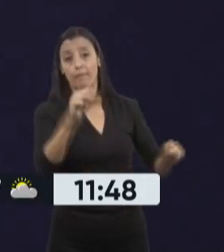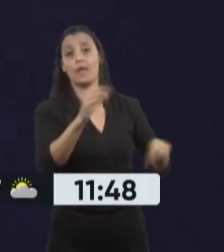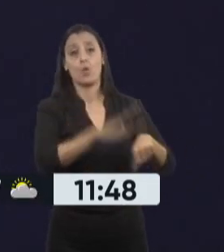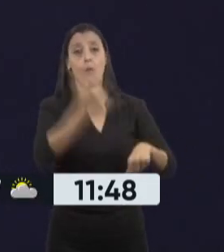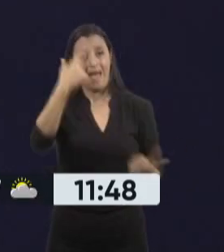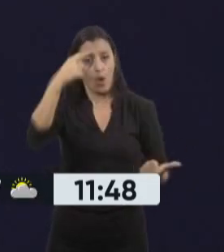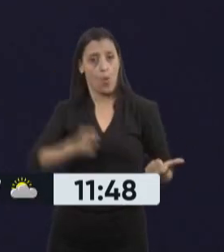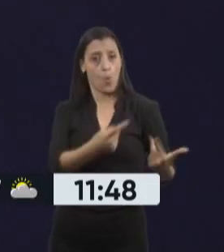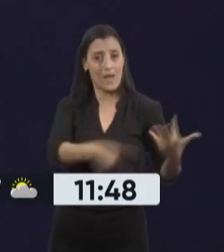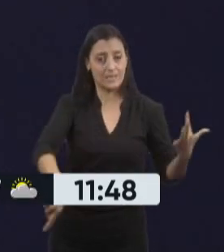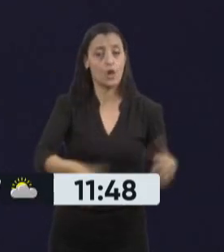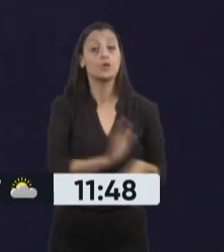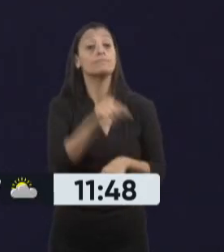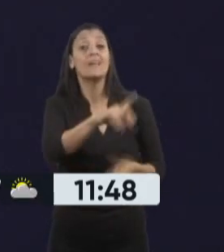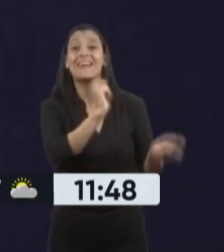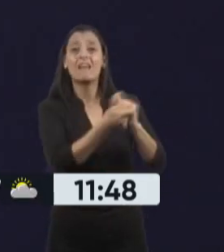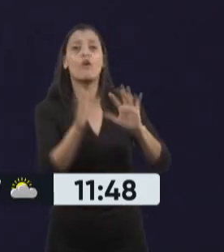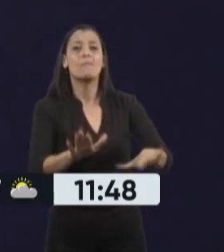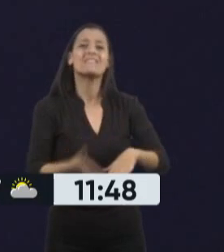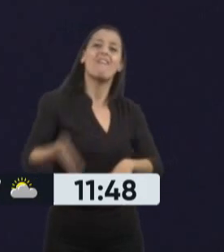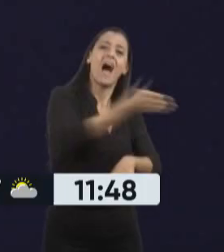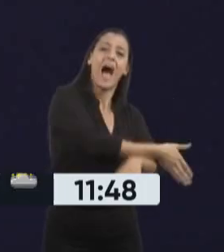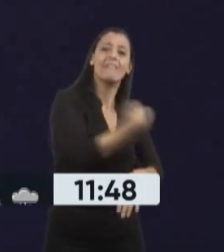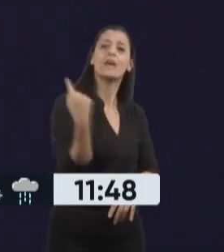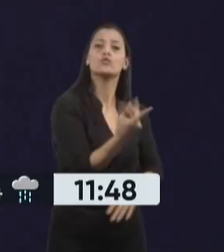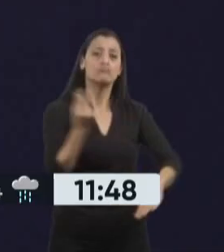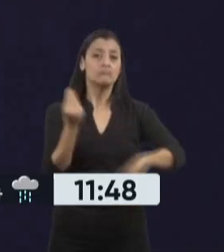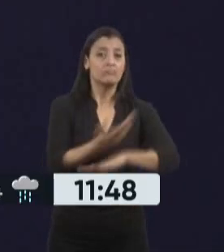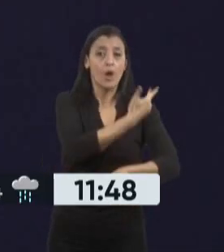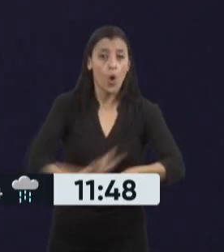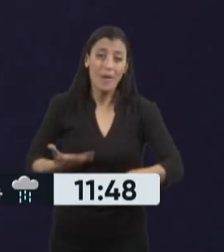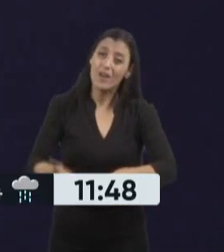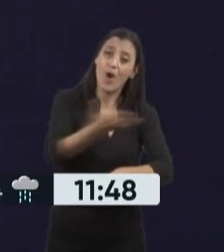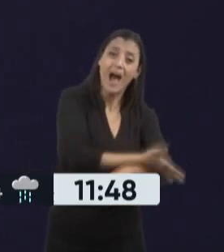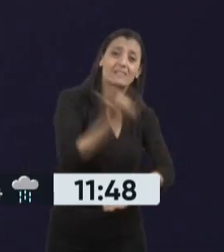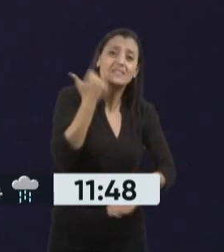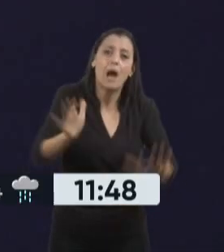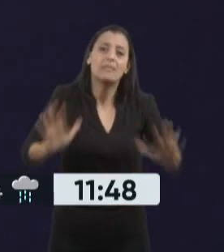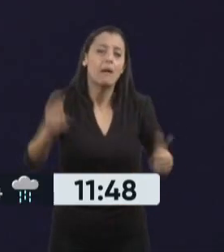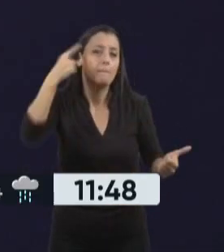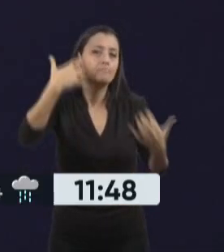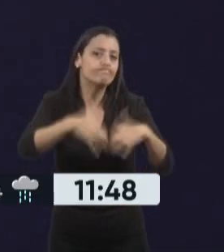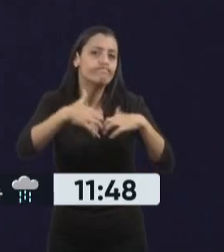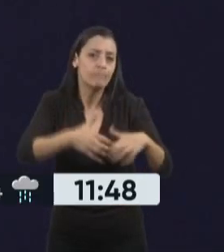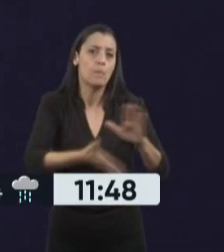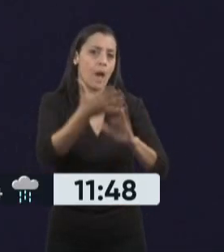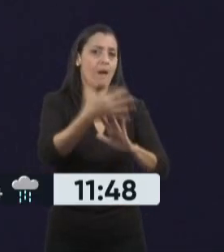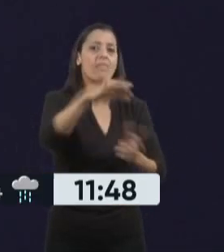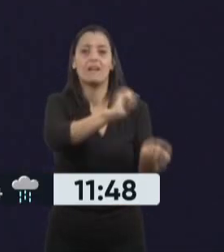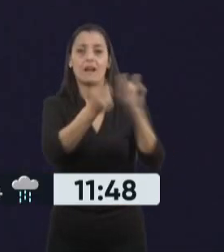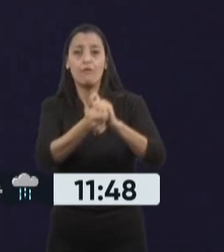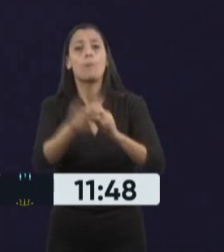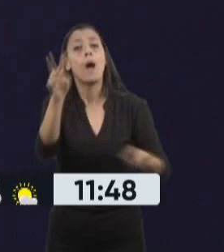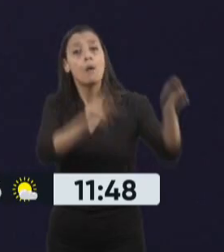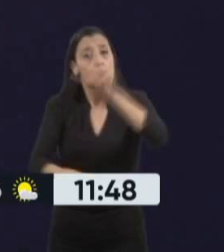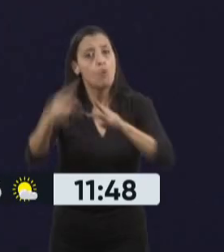que estuvo pensada desde antes de la asunción, digamos, esta es una reforma que se venía pensando en pos de transparentar